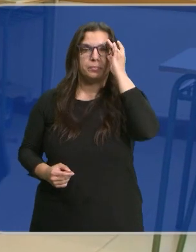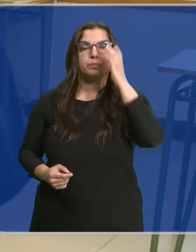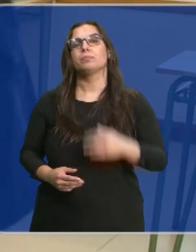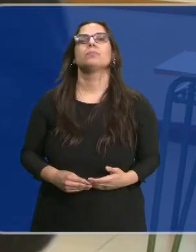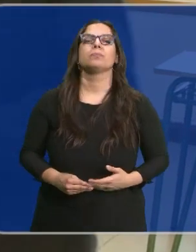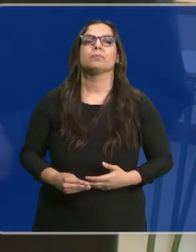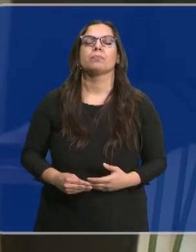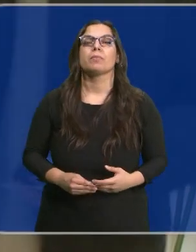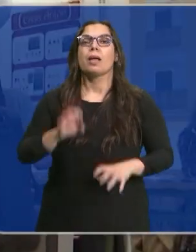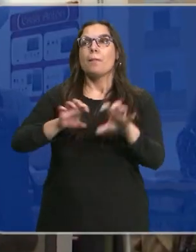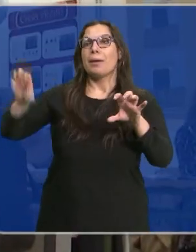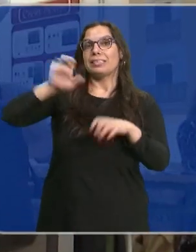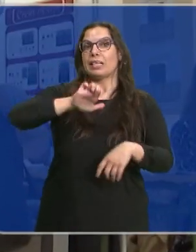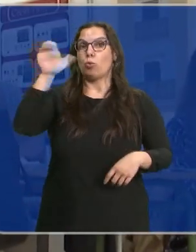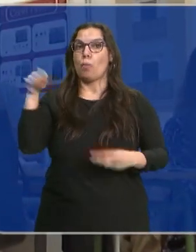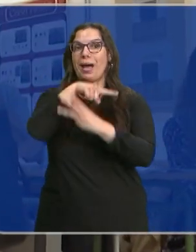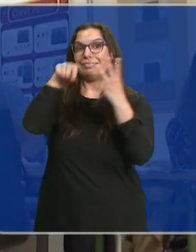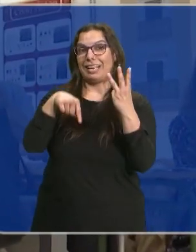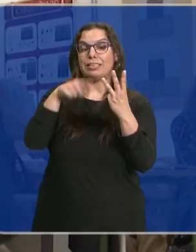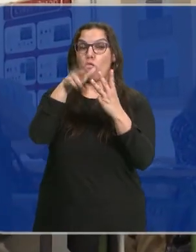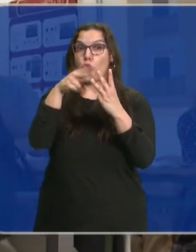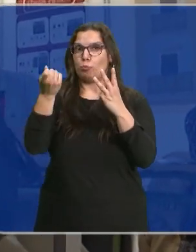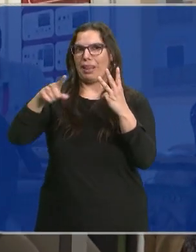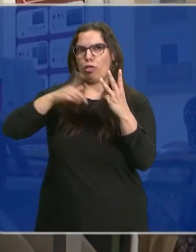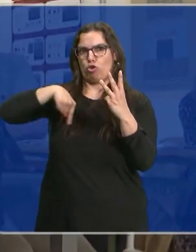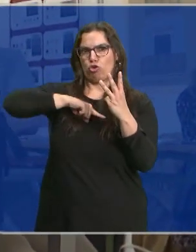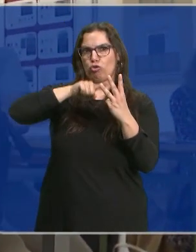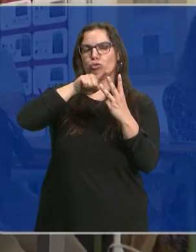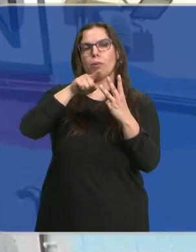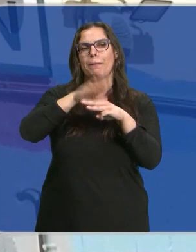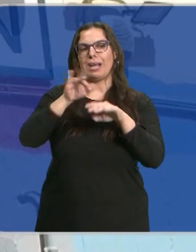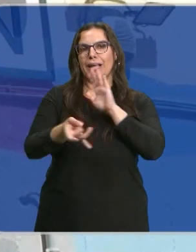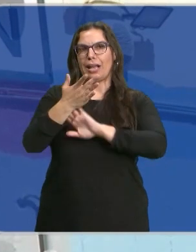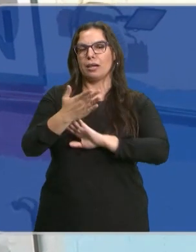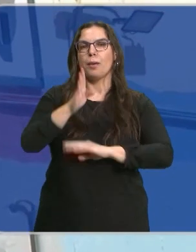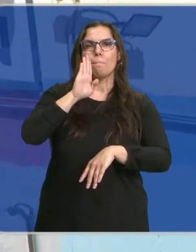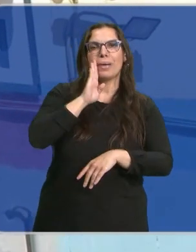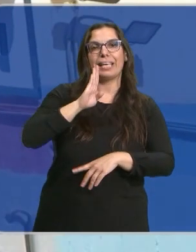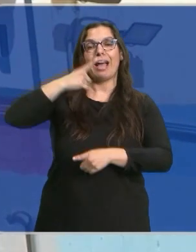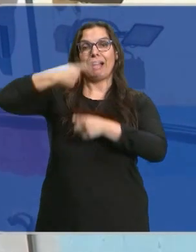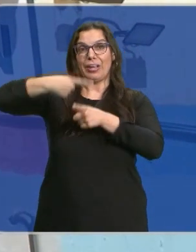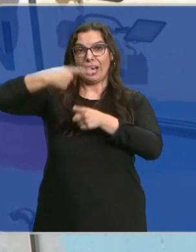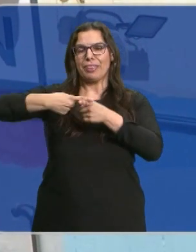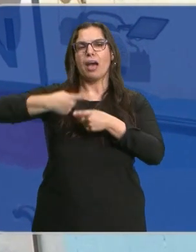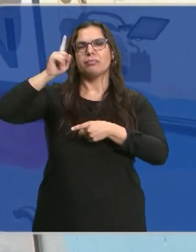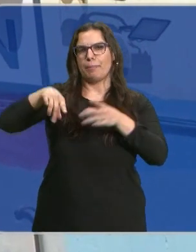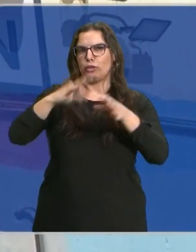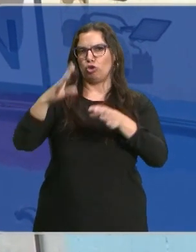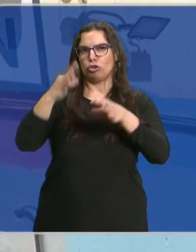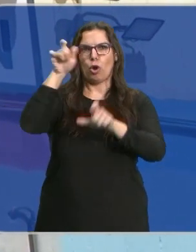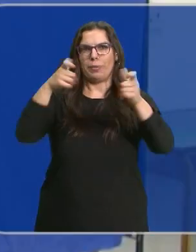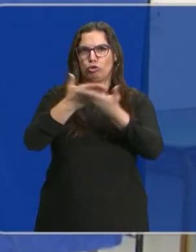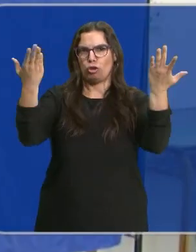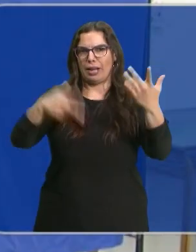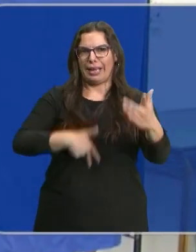Solo otros dos países europeos tienen un sistema parecido al nuestro para formar mesas electorales. En Bélgica y Grecia también se hace por sorteo entre